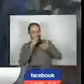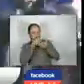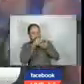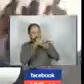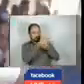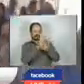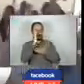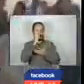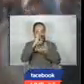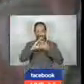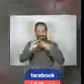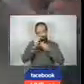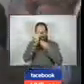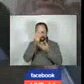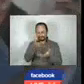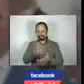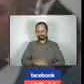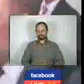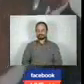le contamos.